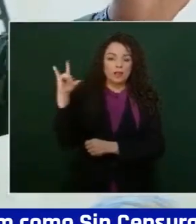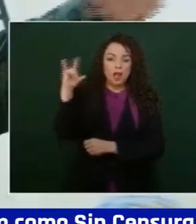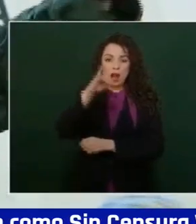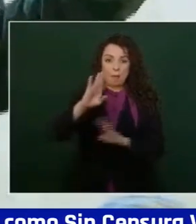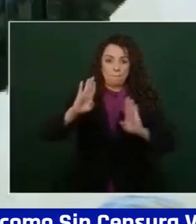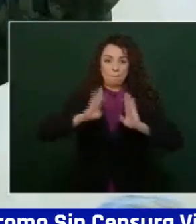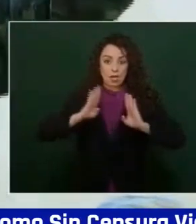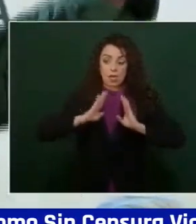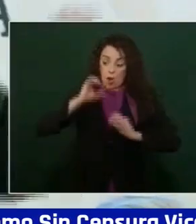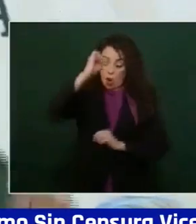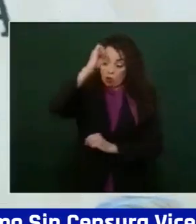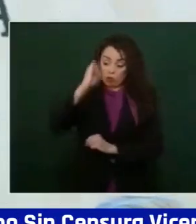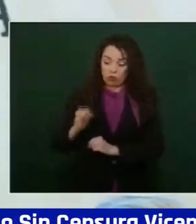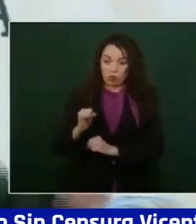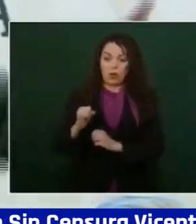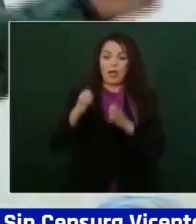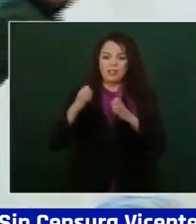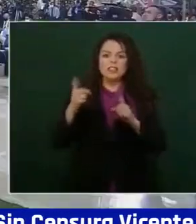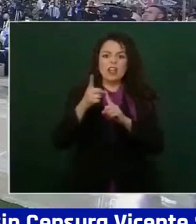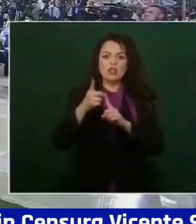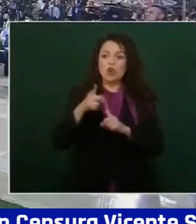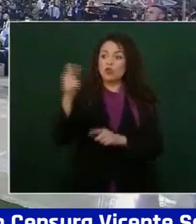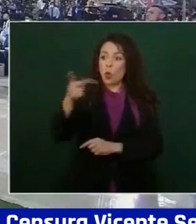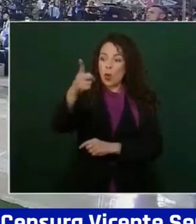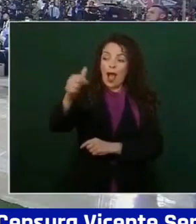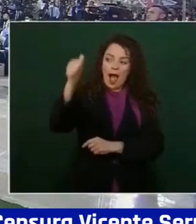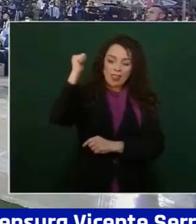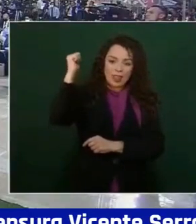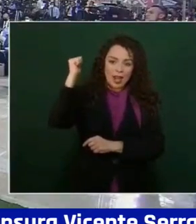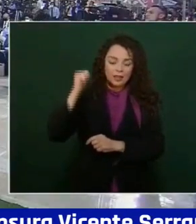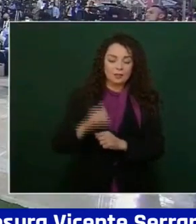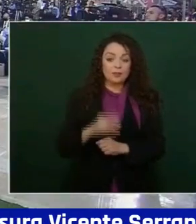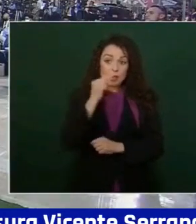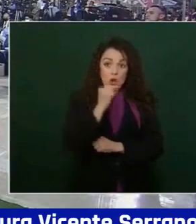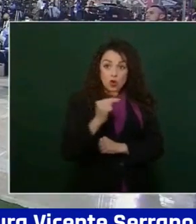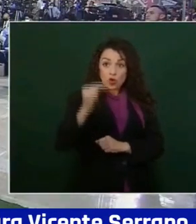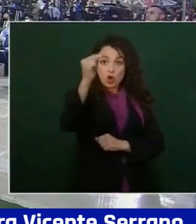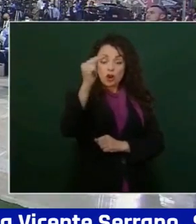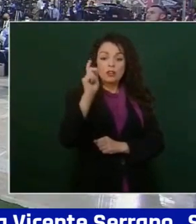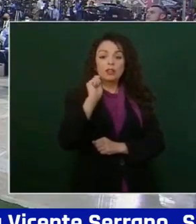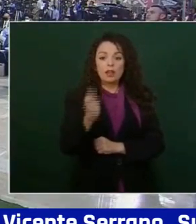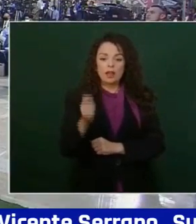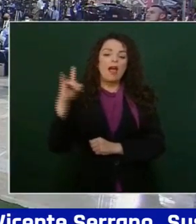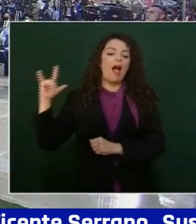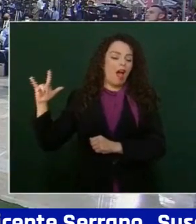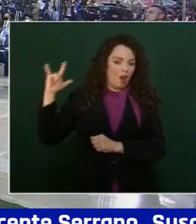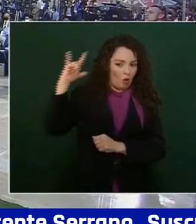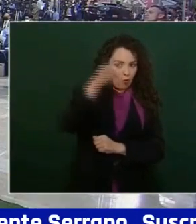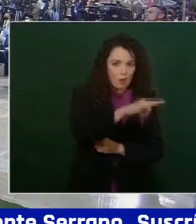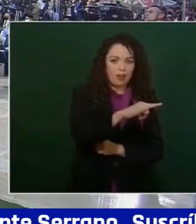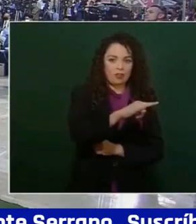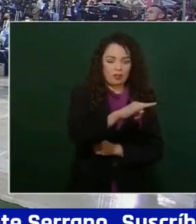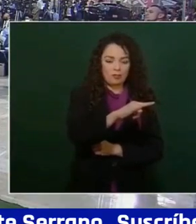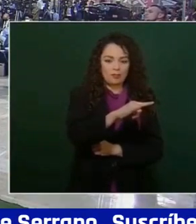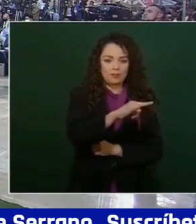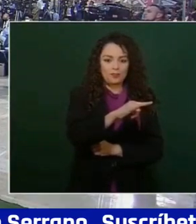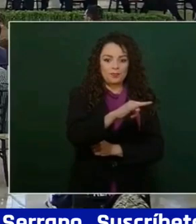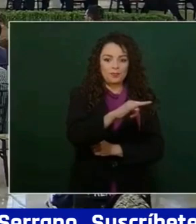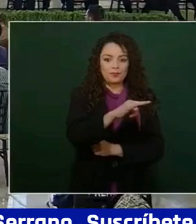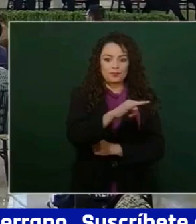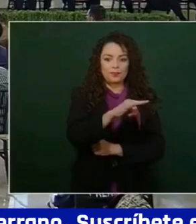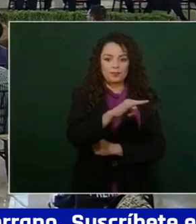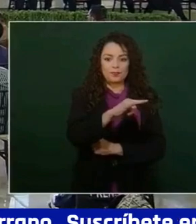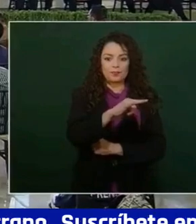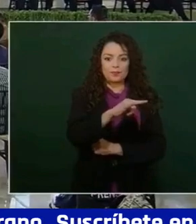parte sur, que está atrás de ustedes, y esta parte, la parte norte, se encuentra propiamente el Aeropuerto Internacional. Hablando del